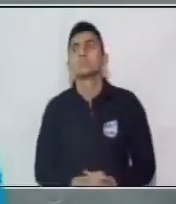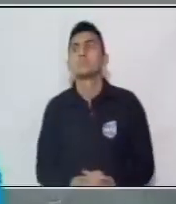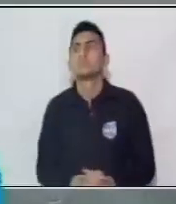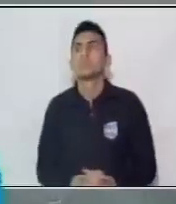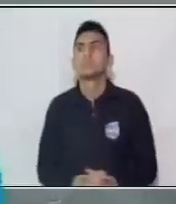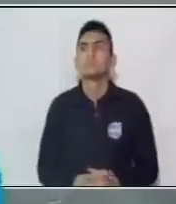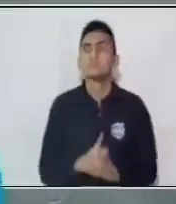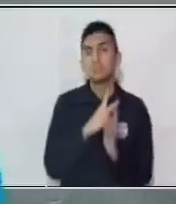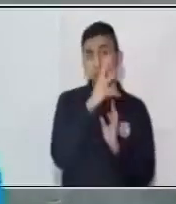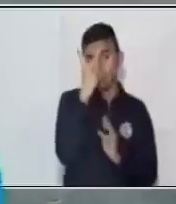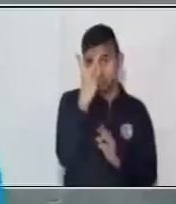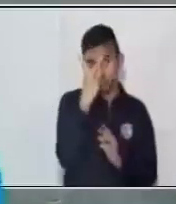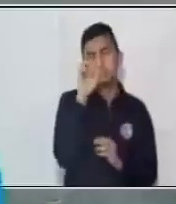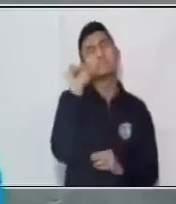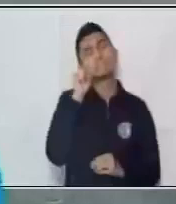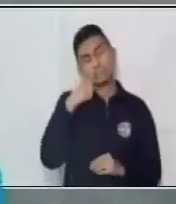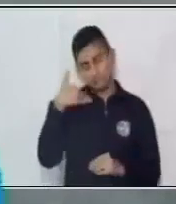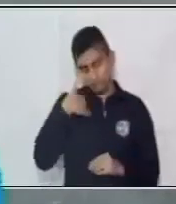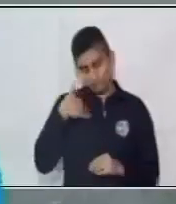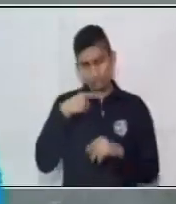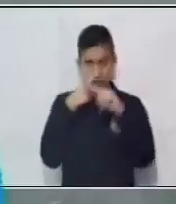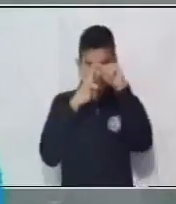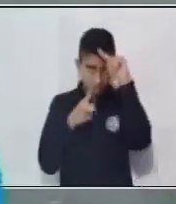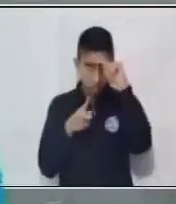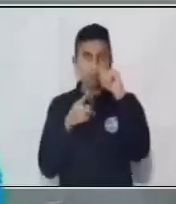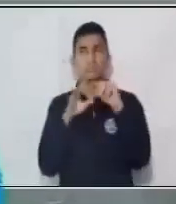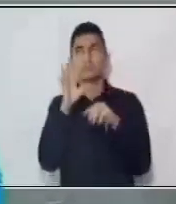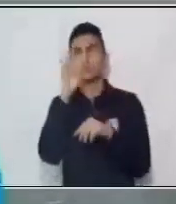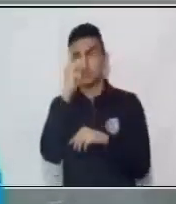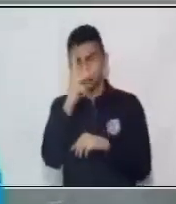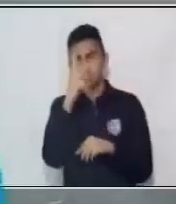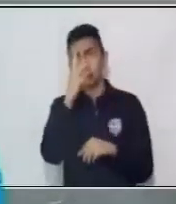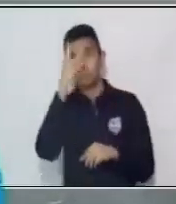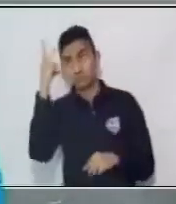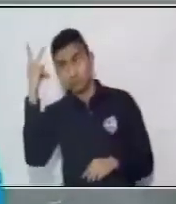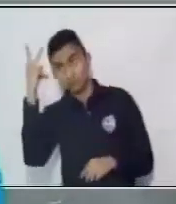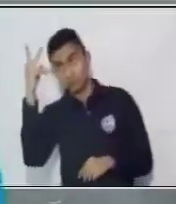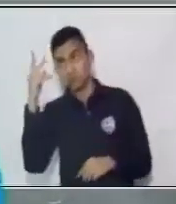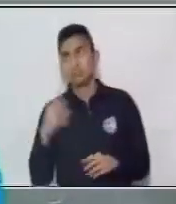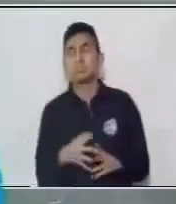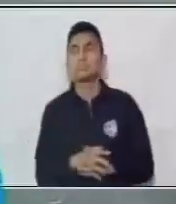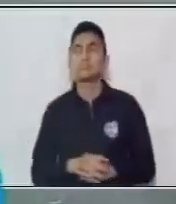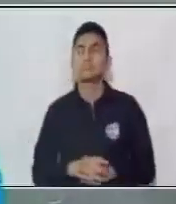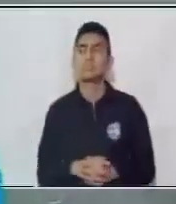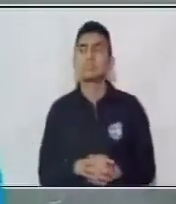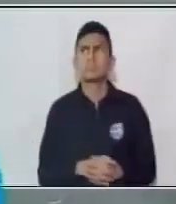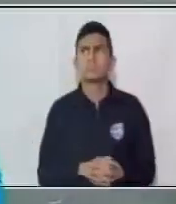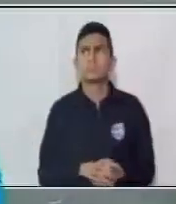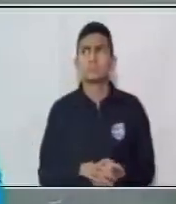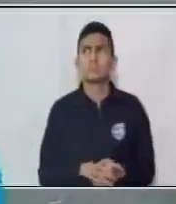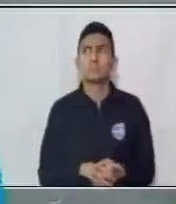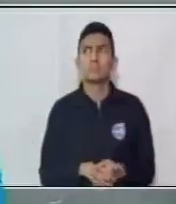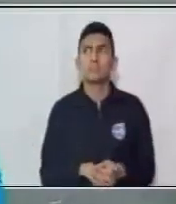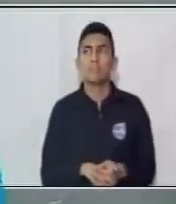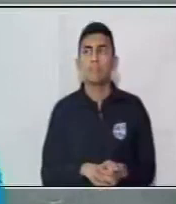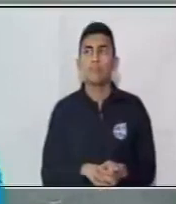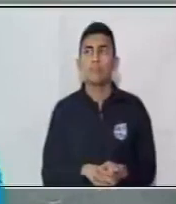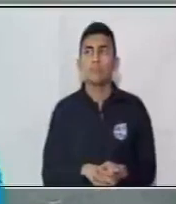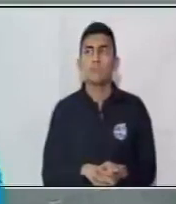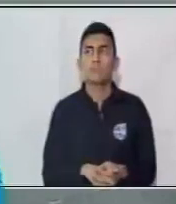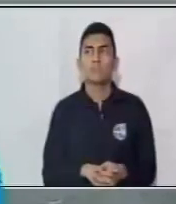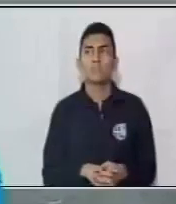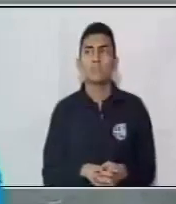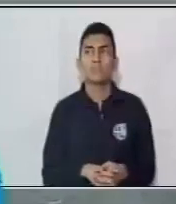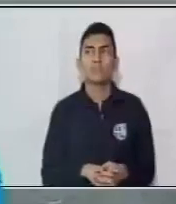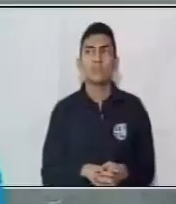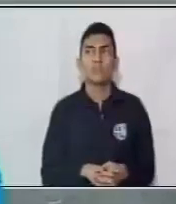El 2 sigue teniendo mitad, entonces volvemos a sacarlo. La mitad, como el